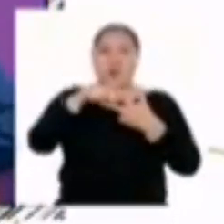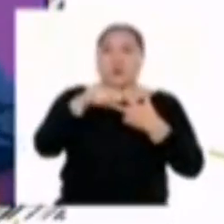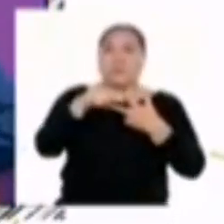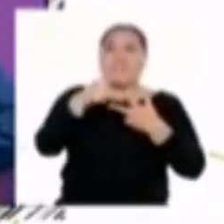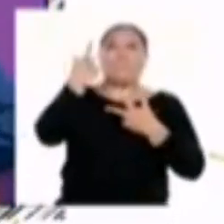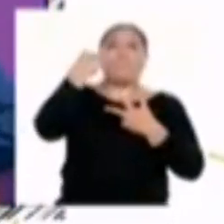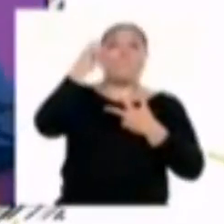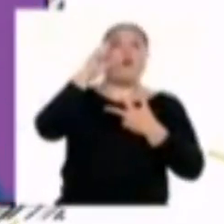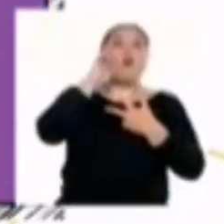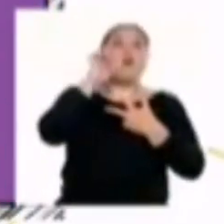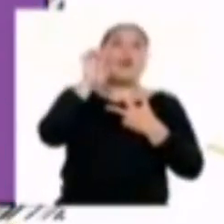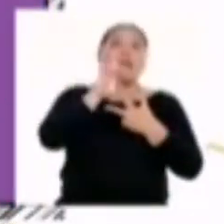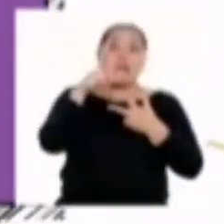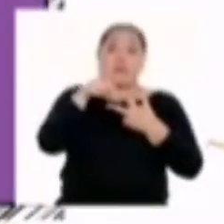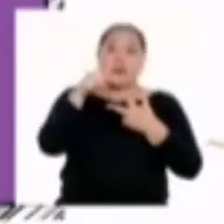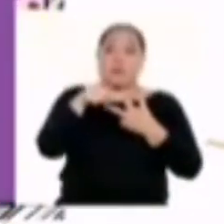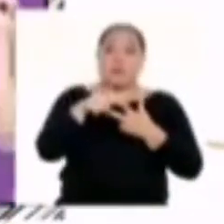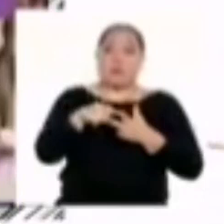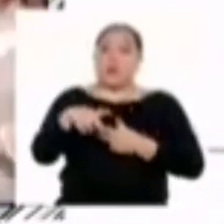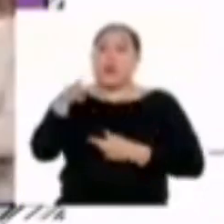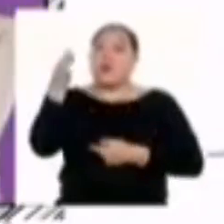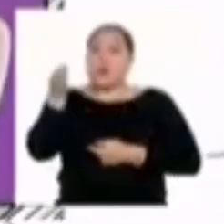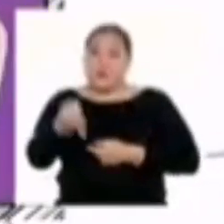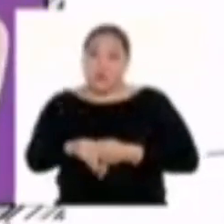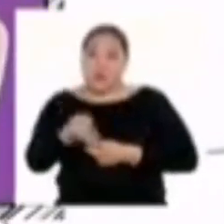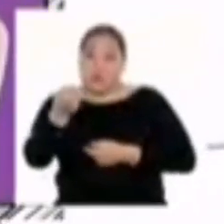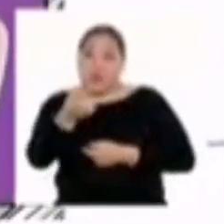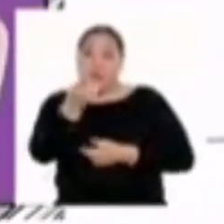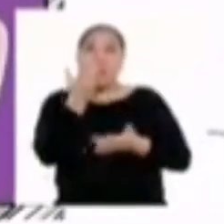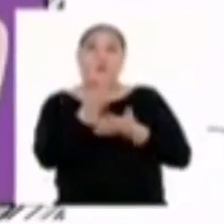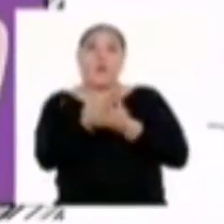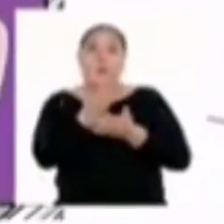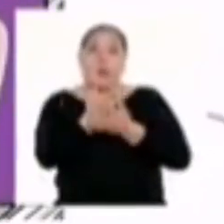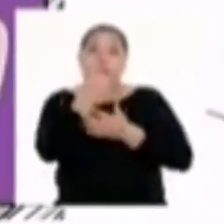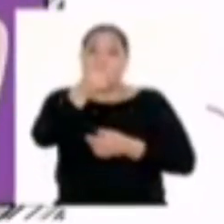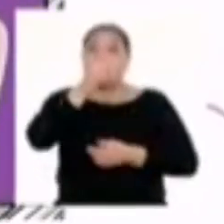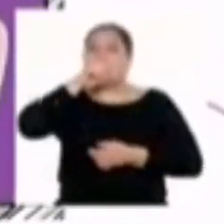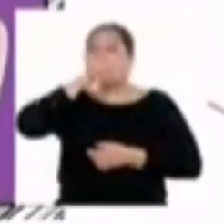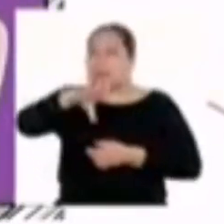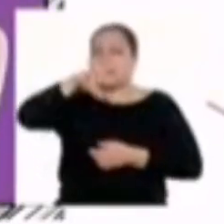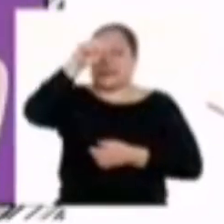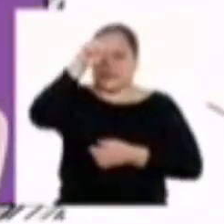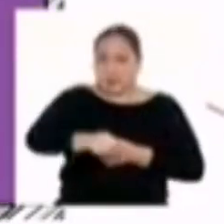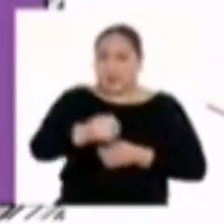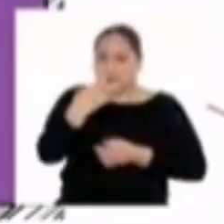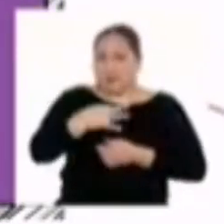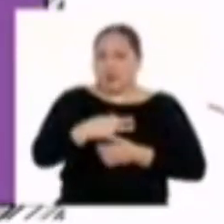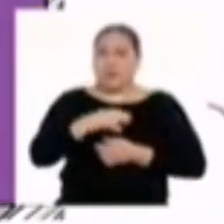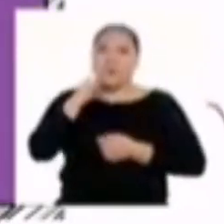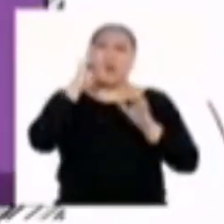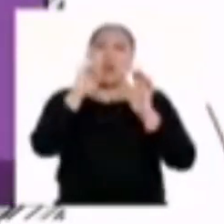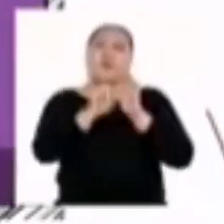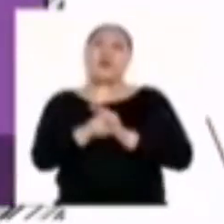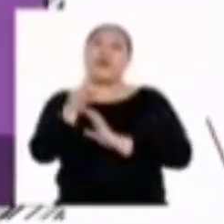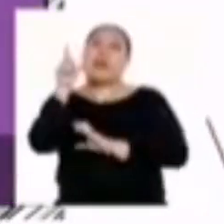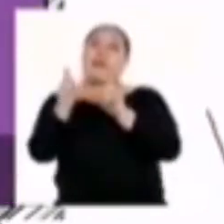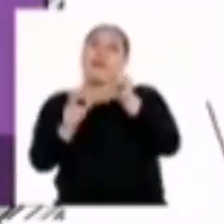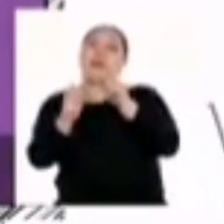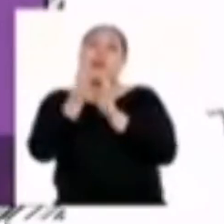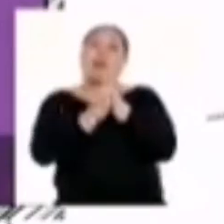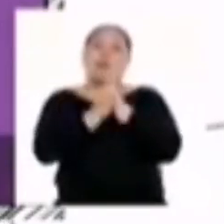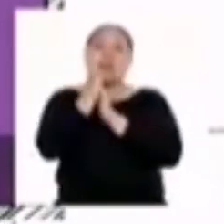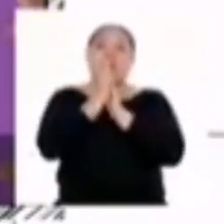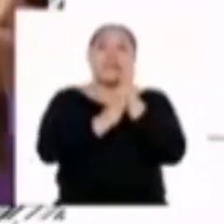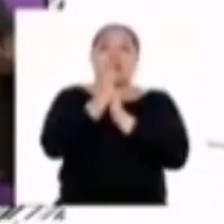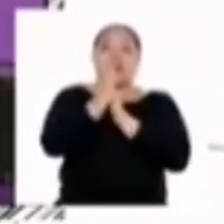Aquí hablaremos de un hecho real que compruebe que lo que decimos sí es viable. Ejemplo, las personas que deseen